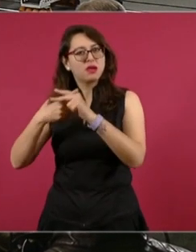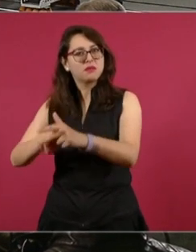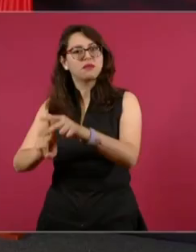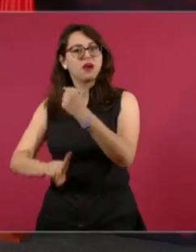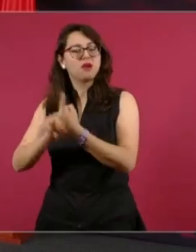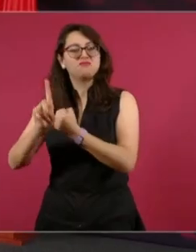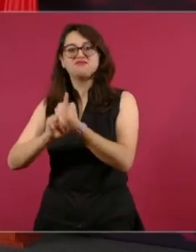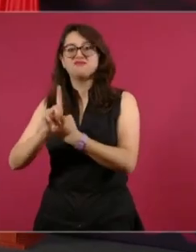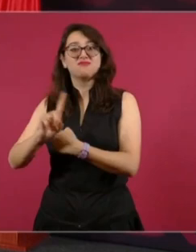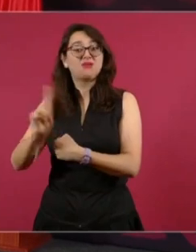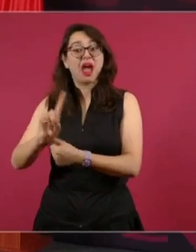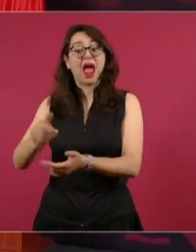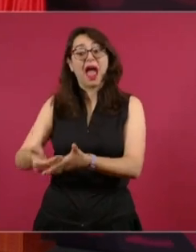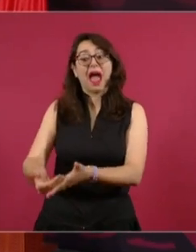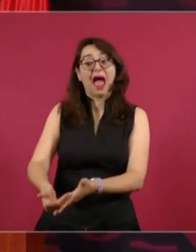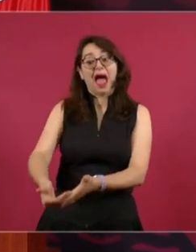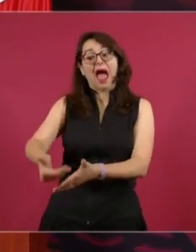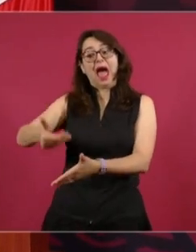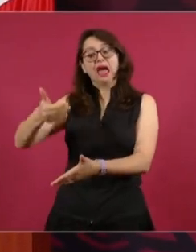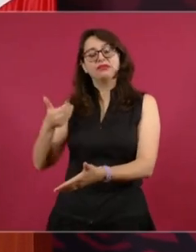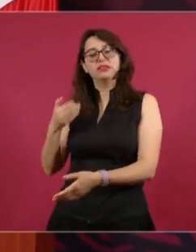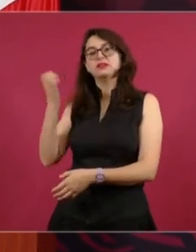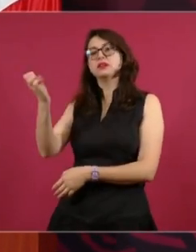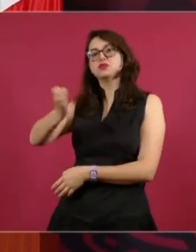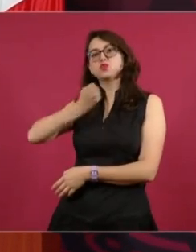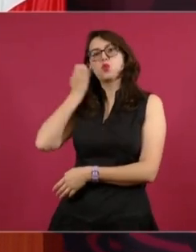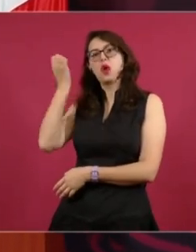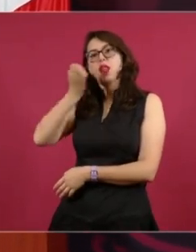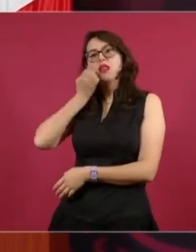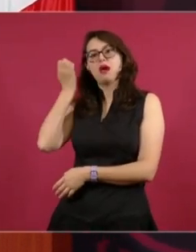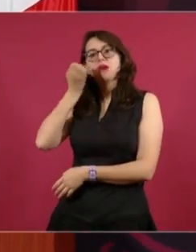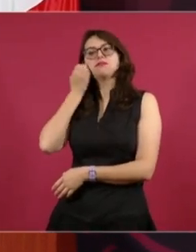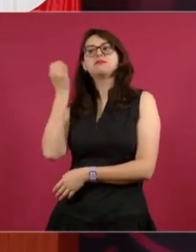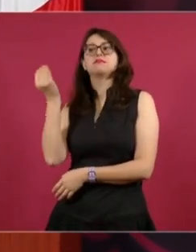con la formación de los abogados.